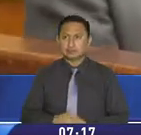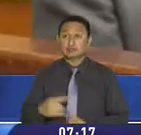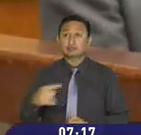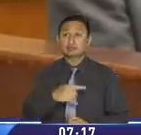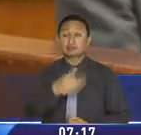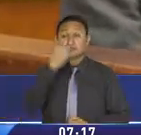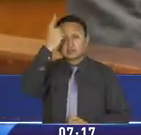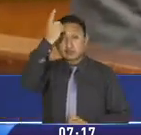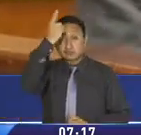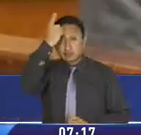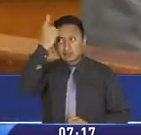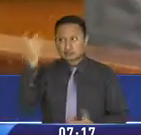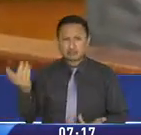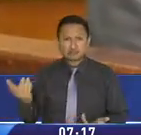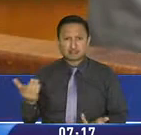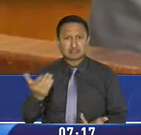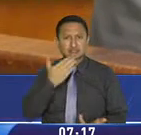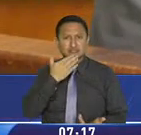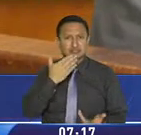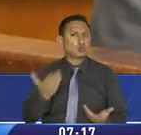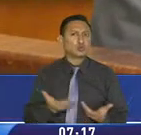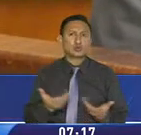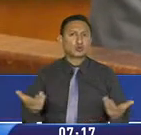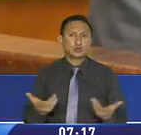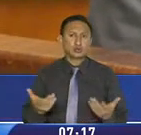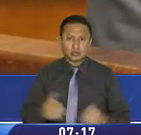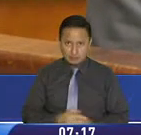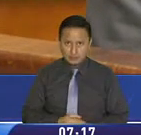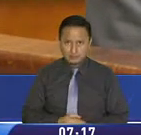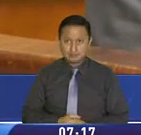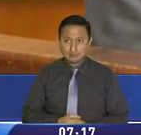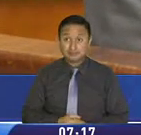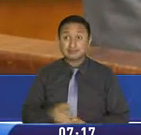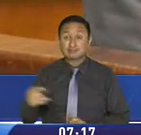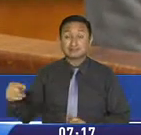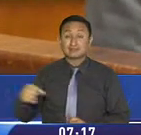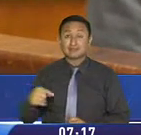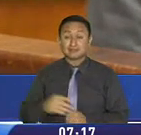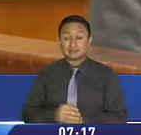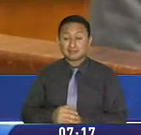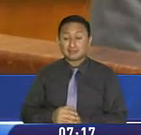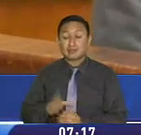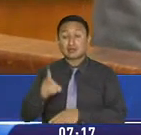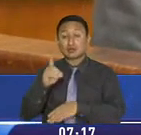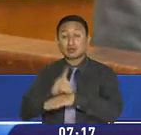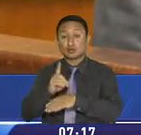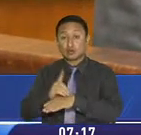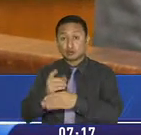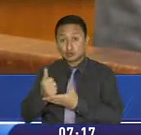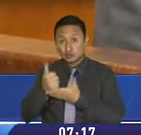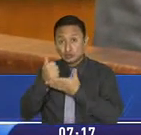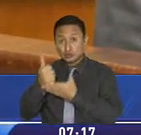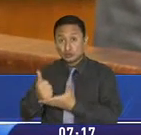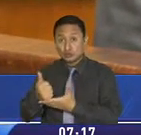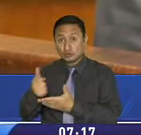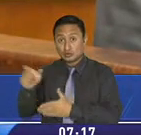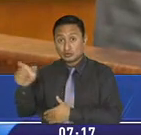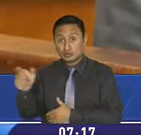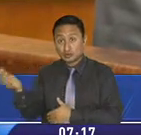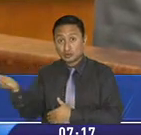déficit? Ese déficit se genera en las atenciones médicas para los